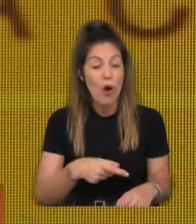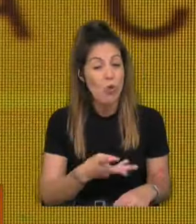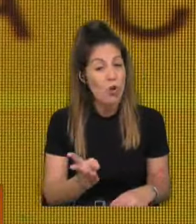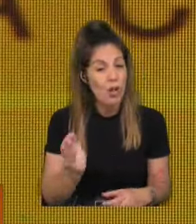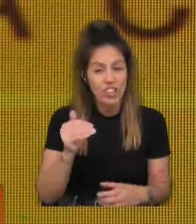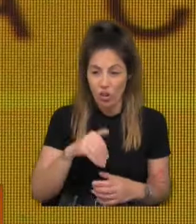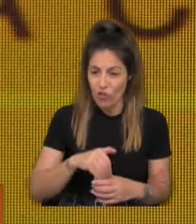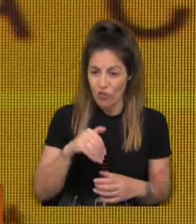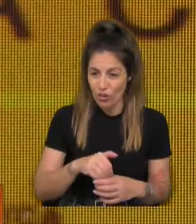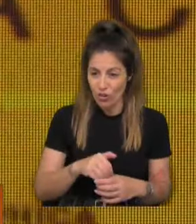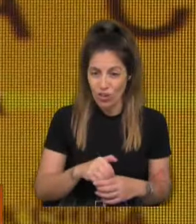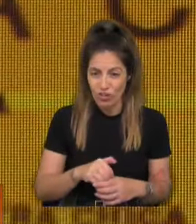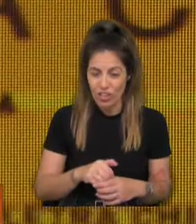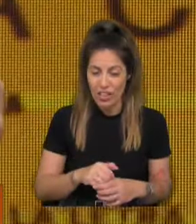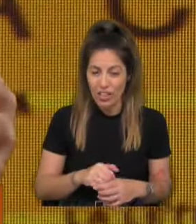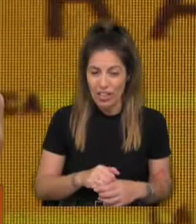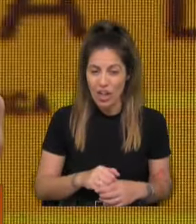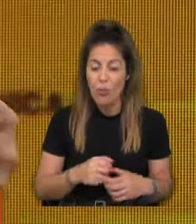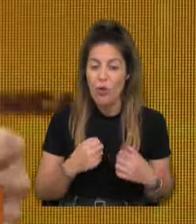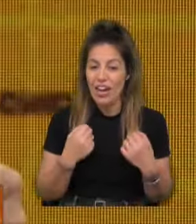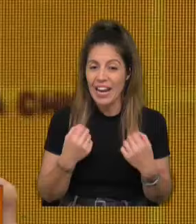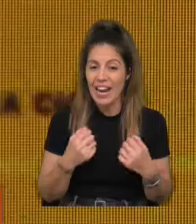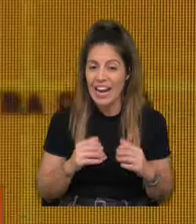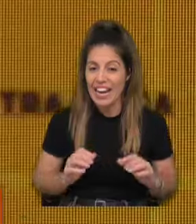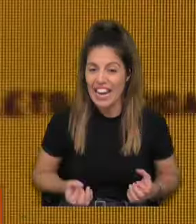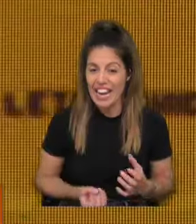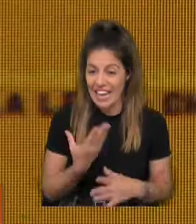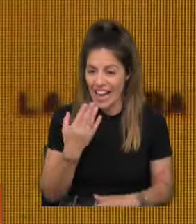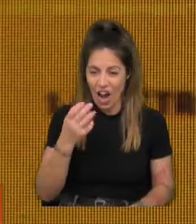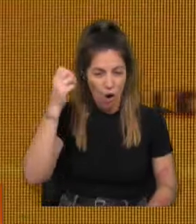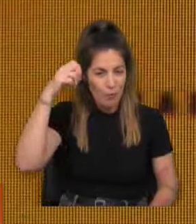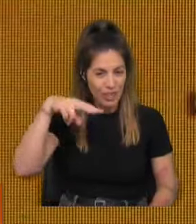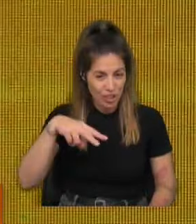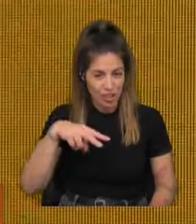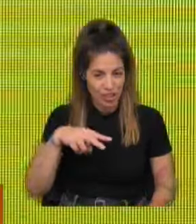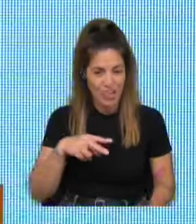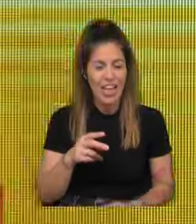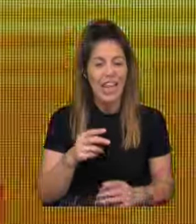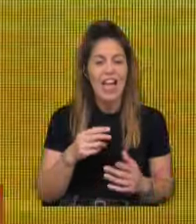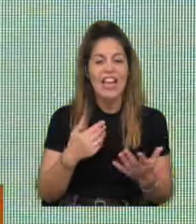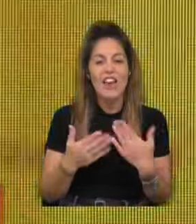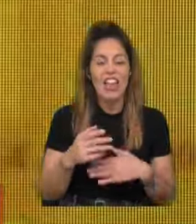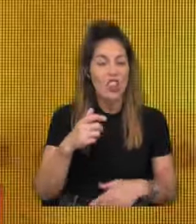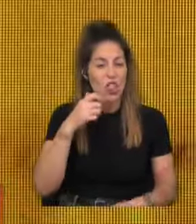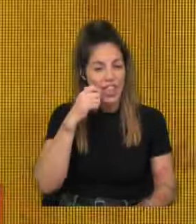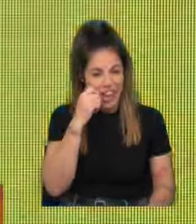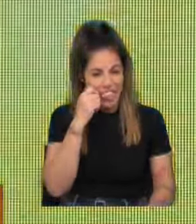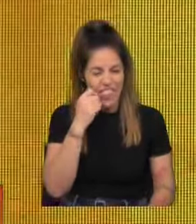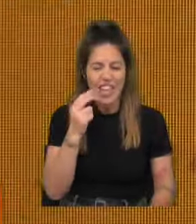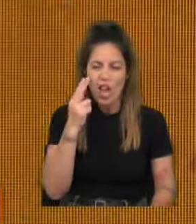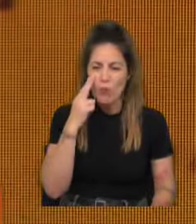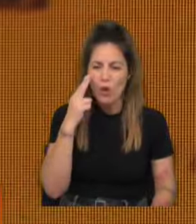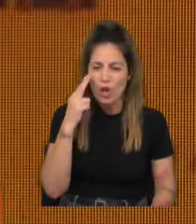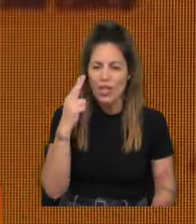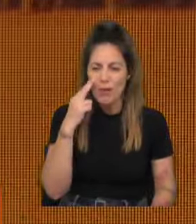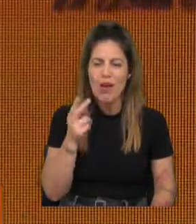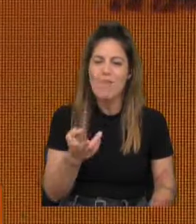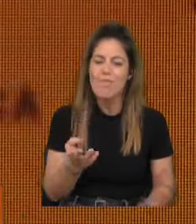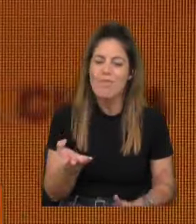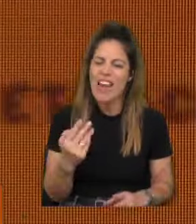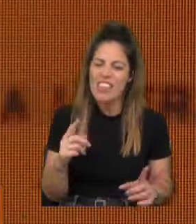es formador de opinión no este y lo de la edad el problema que tiene es más